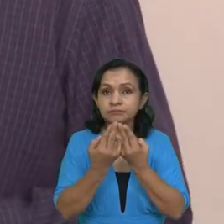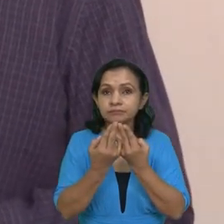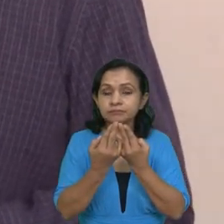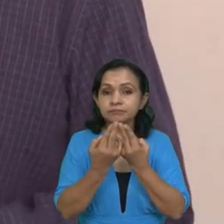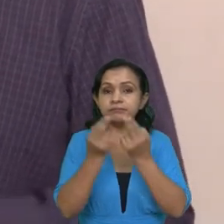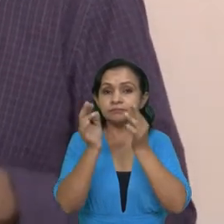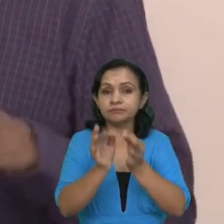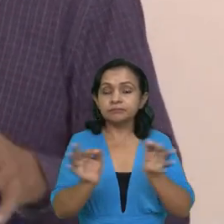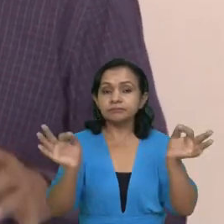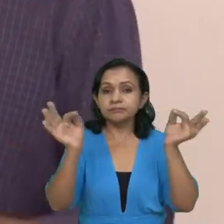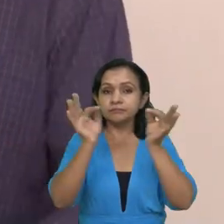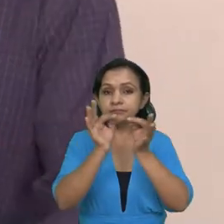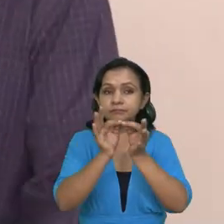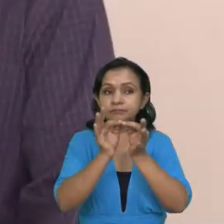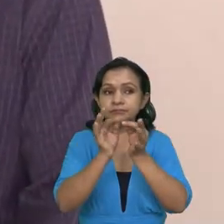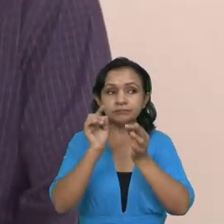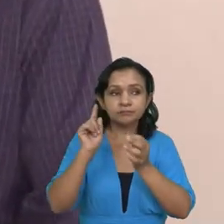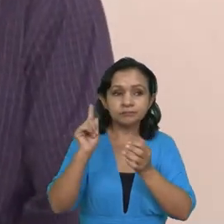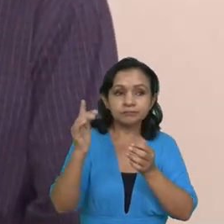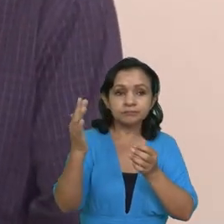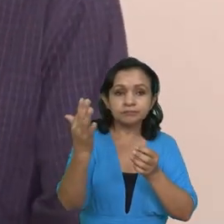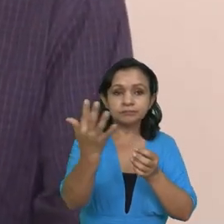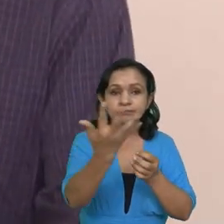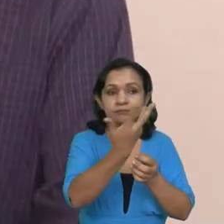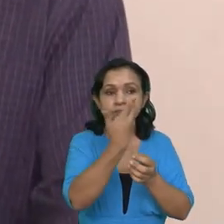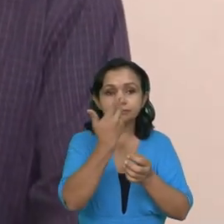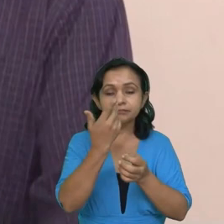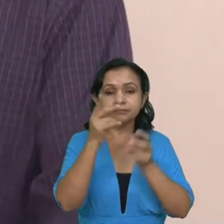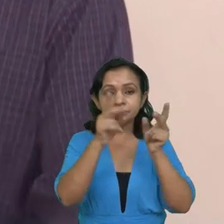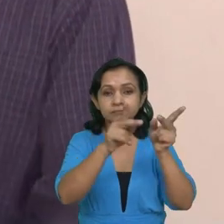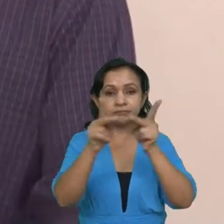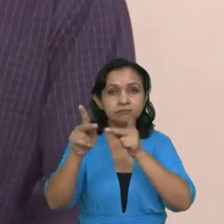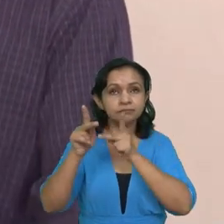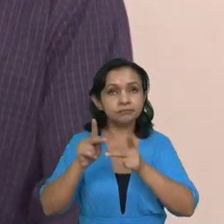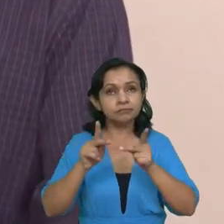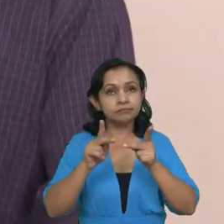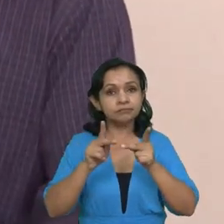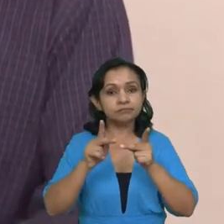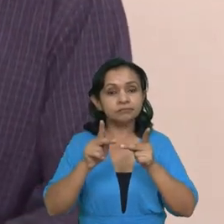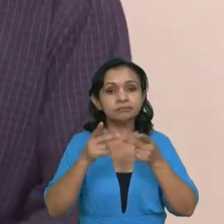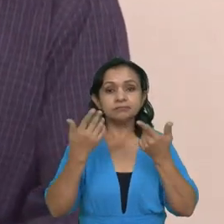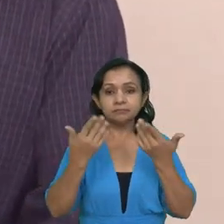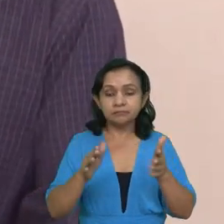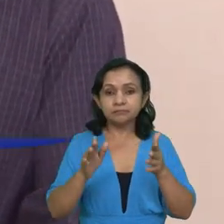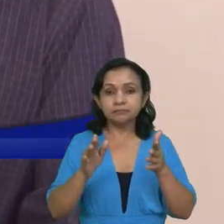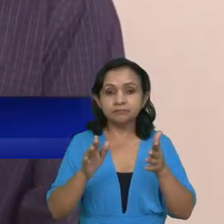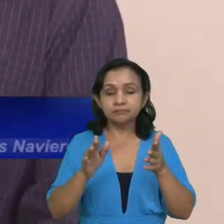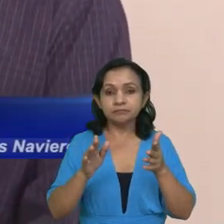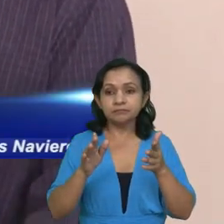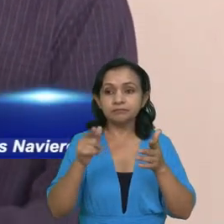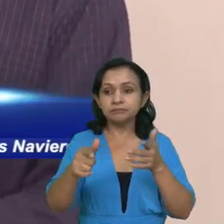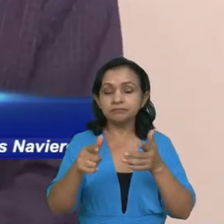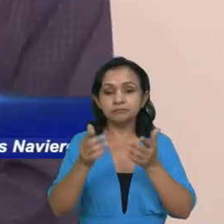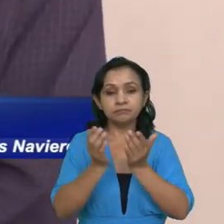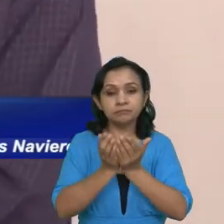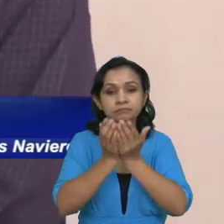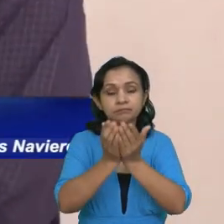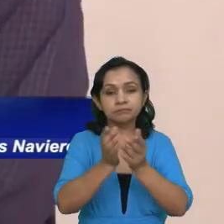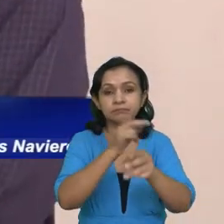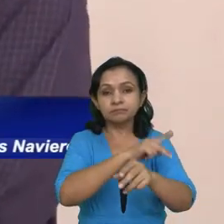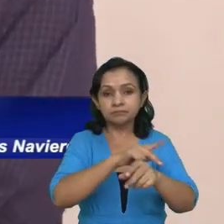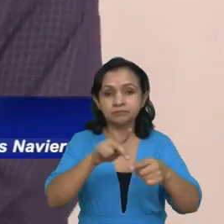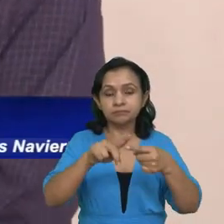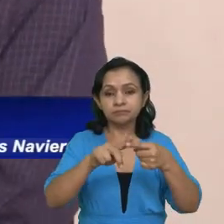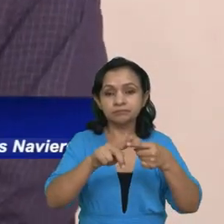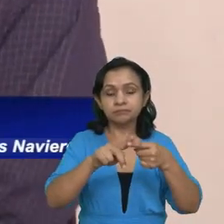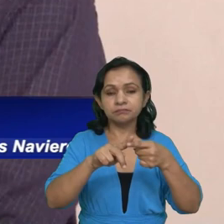importante para que todos los actores en este caso vamos llamemos la cafetería de puerto la